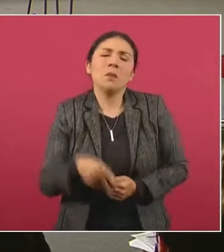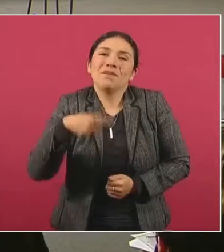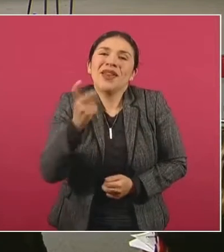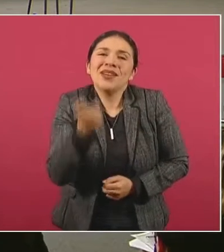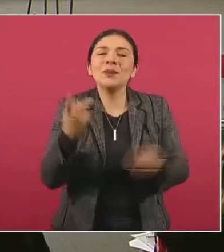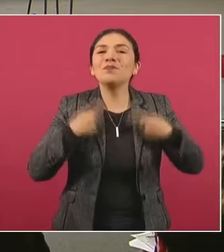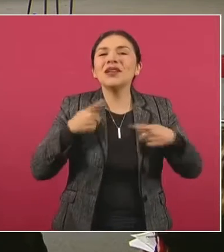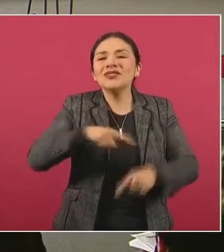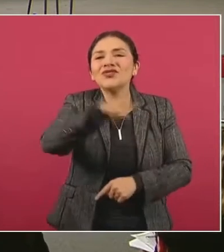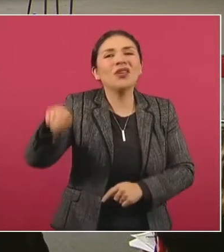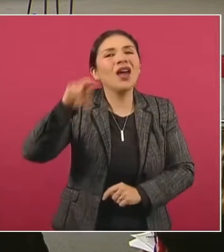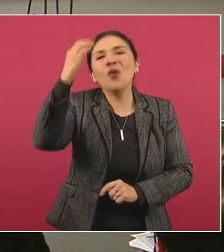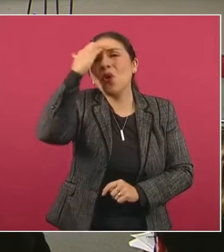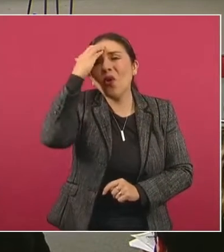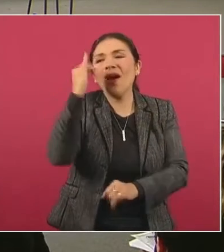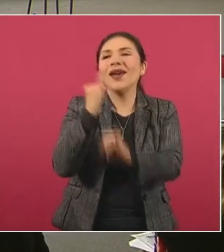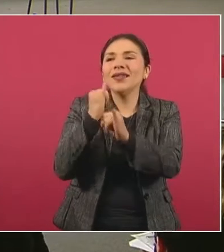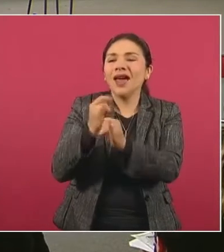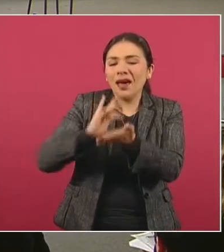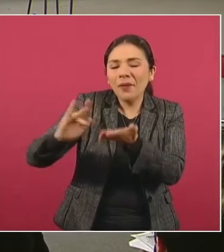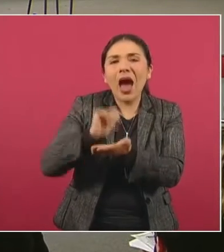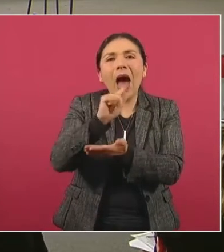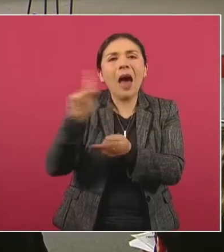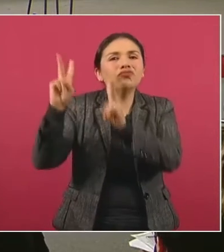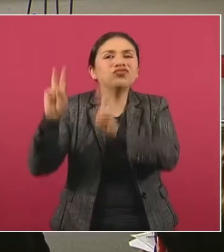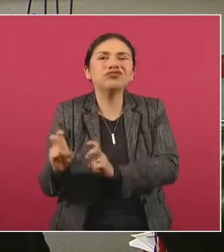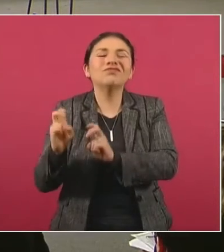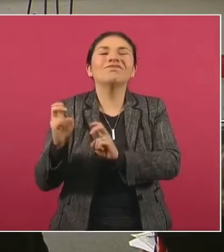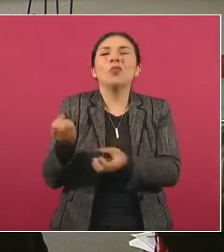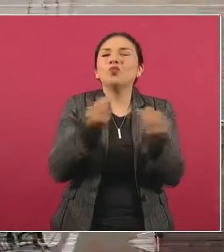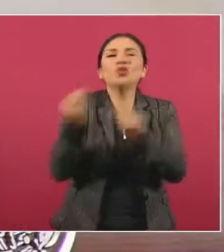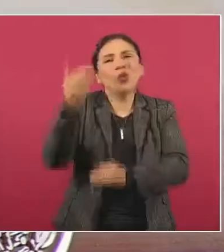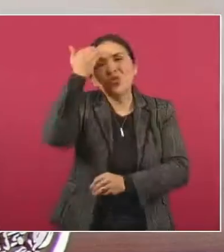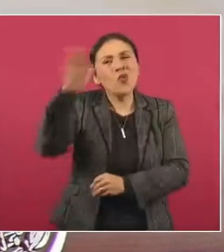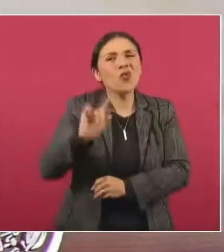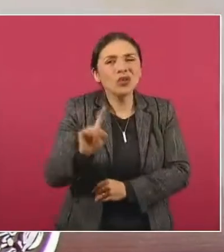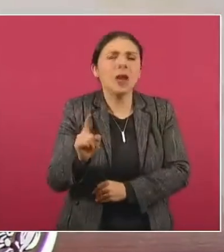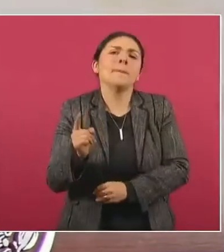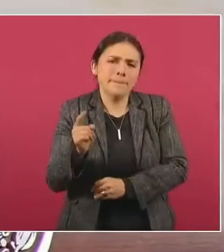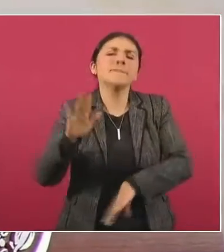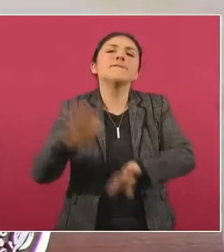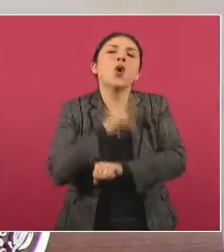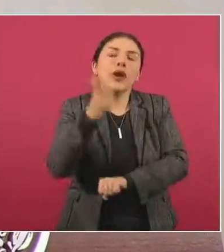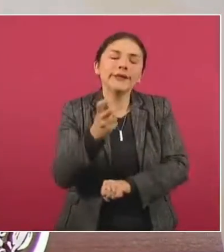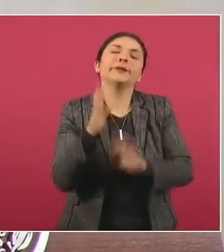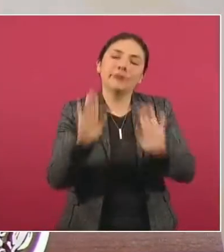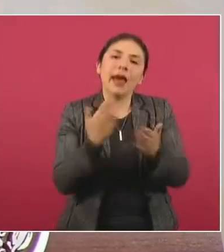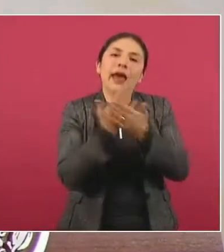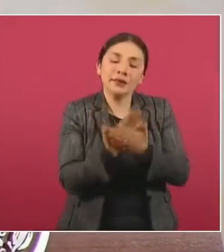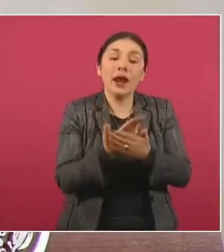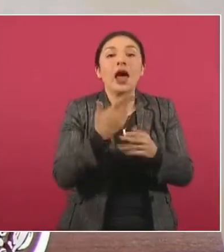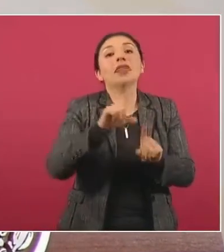muy familiarizada con los aplicativos, con las aplicaciones, pero la verdad para eso se hizo la prórroga y desde el